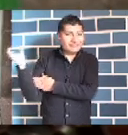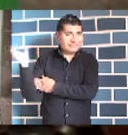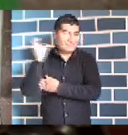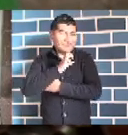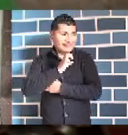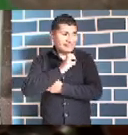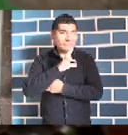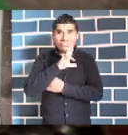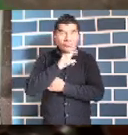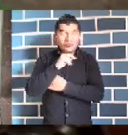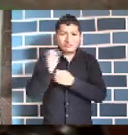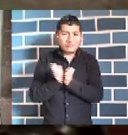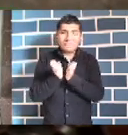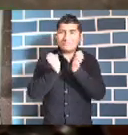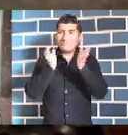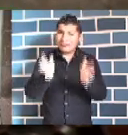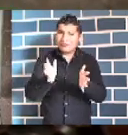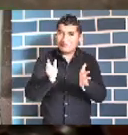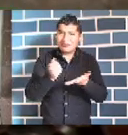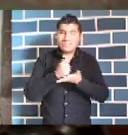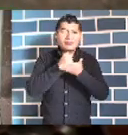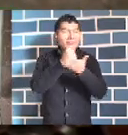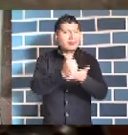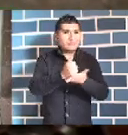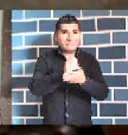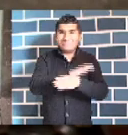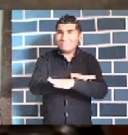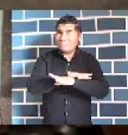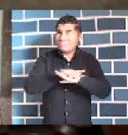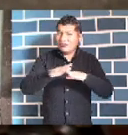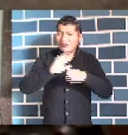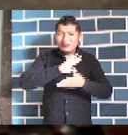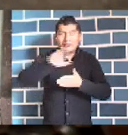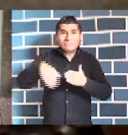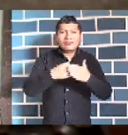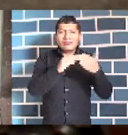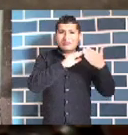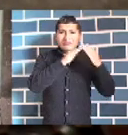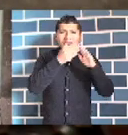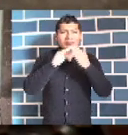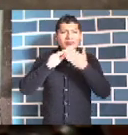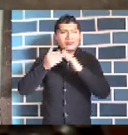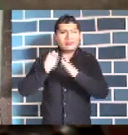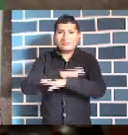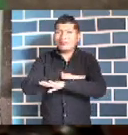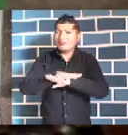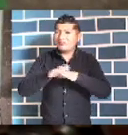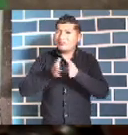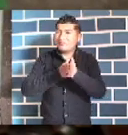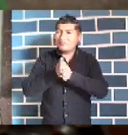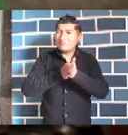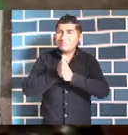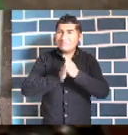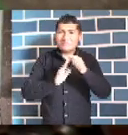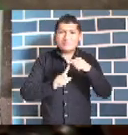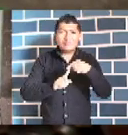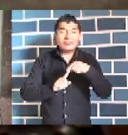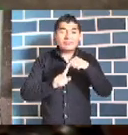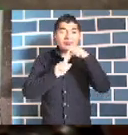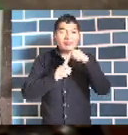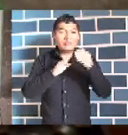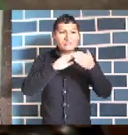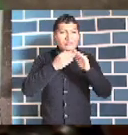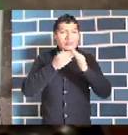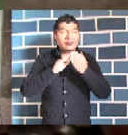interés común no el interés de todo el pueblo no el interés particularmente de los